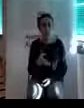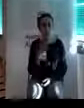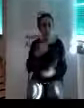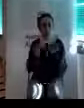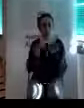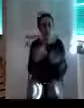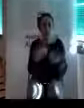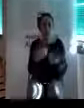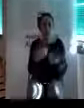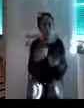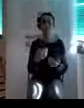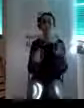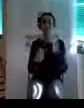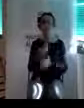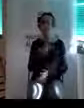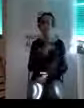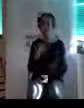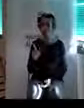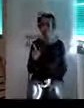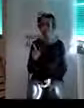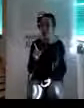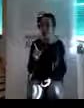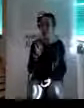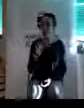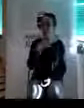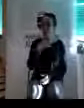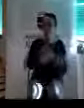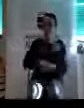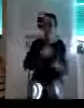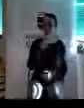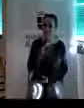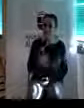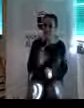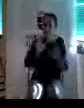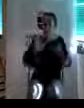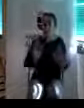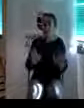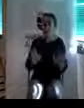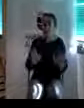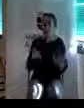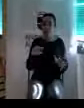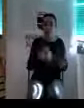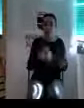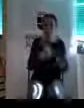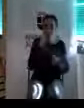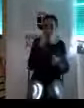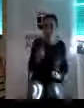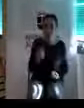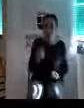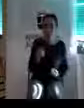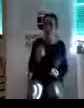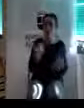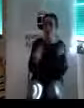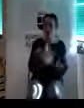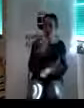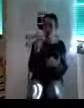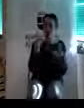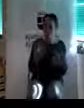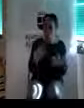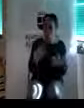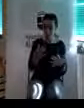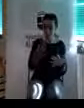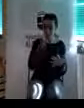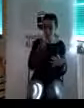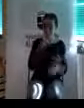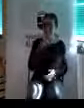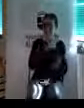idénticos términos se lo hará esto señor alcalde porque eso está muy bien hecho pero es que resulta que recursos humanos el día 9 de enero el sábado nada